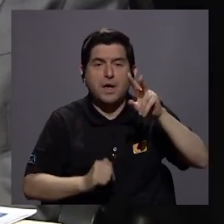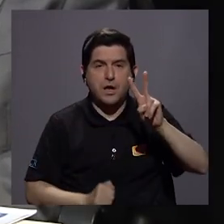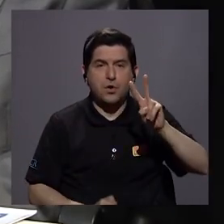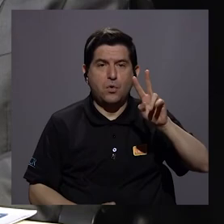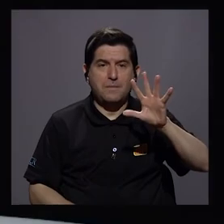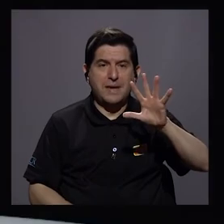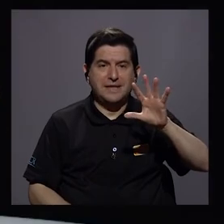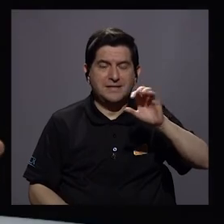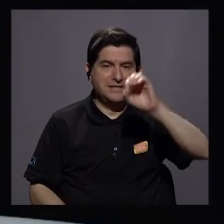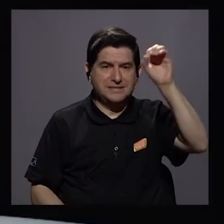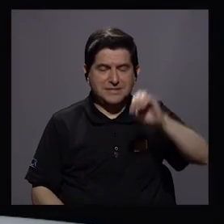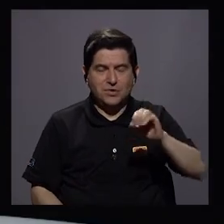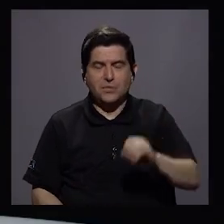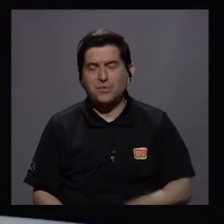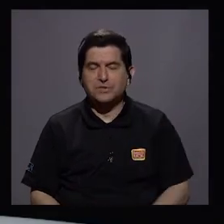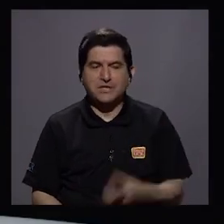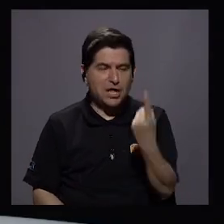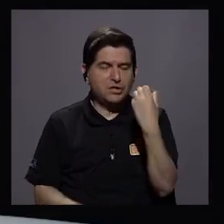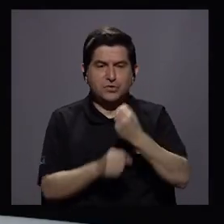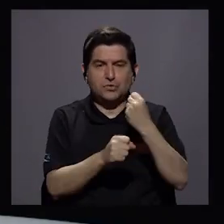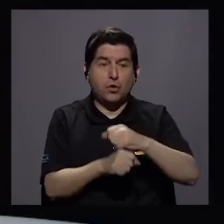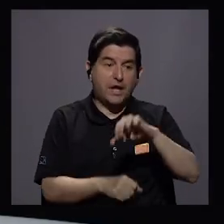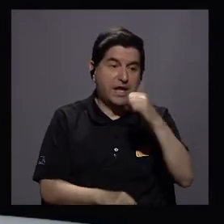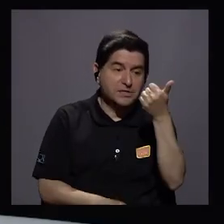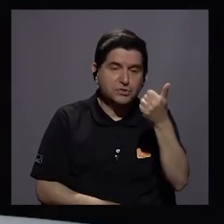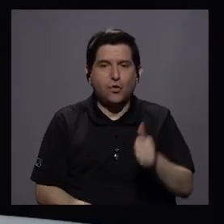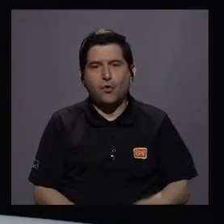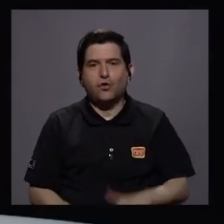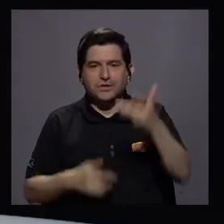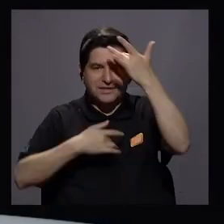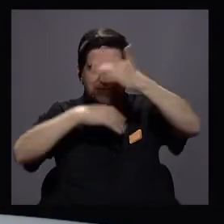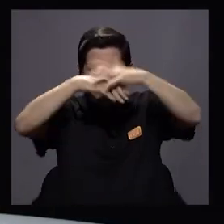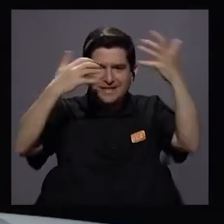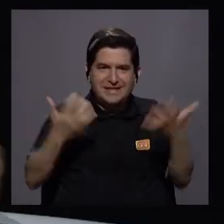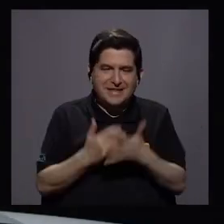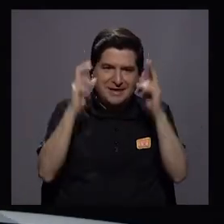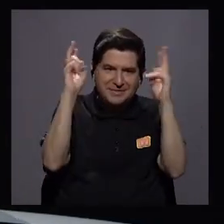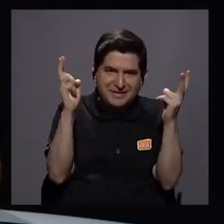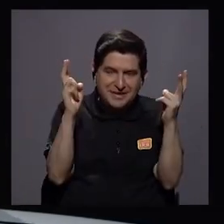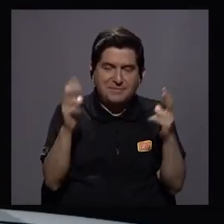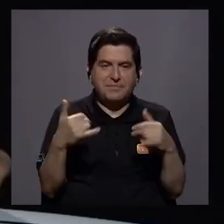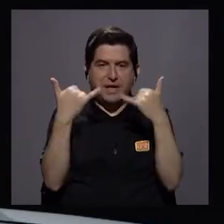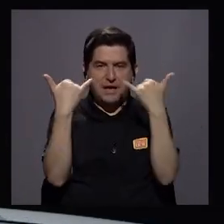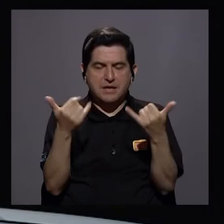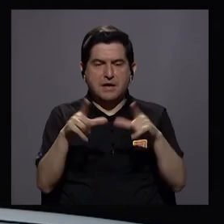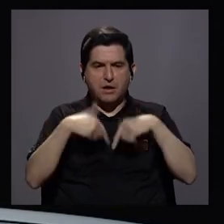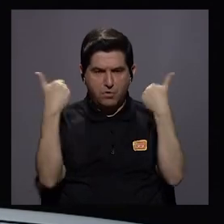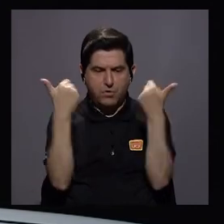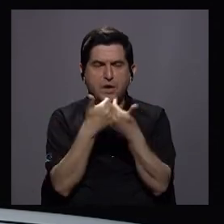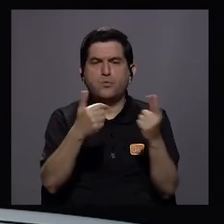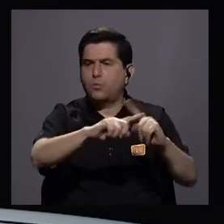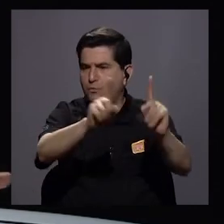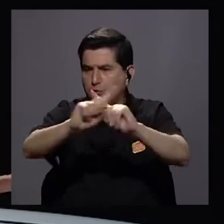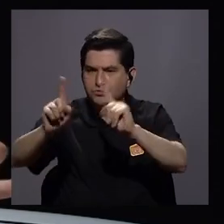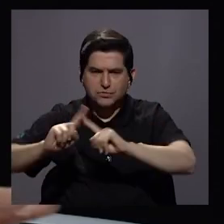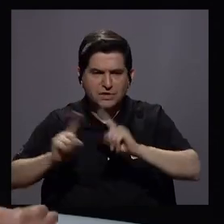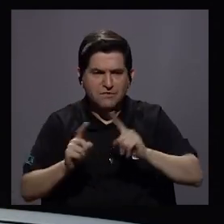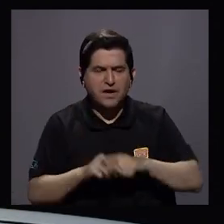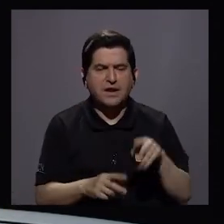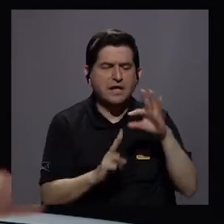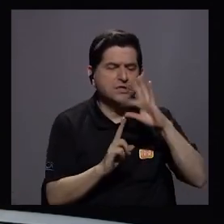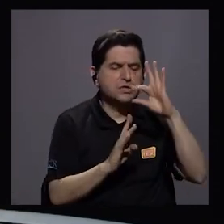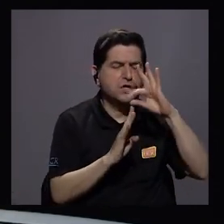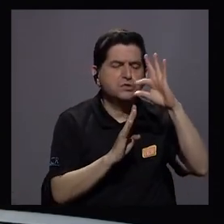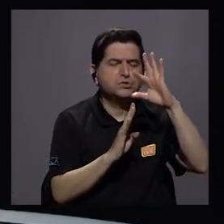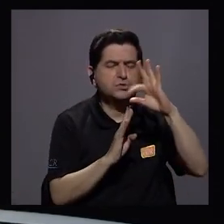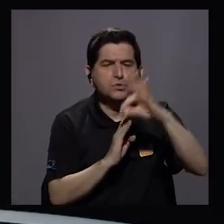25% de desempleo, tenemos otra pandemia, y es ahí donde aparecen grandes sectores presentando una serie de